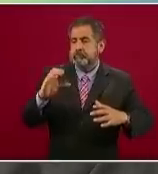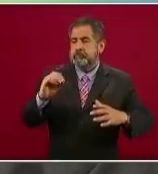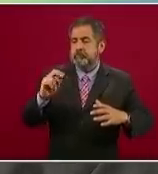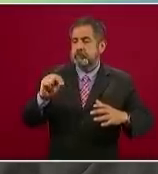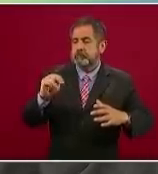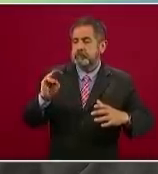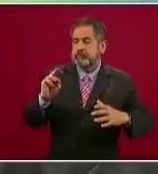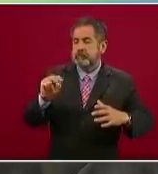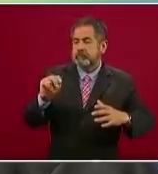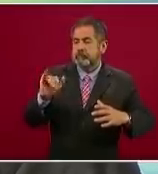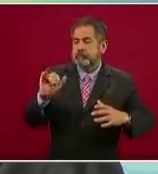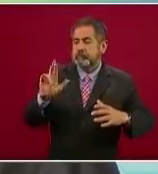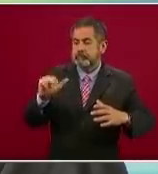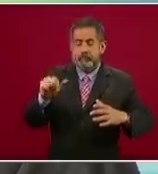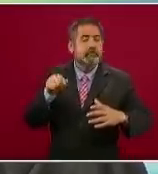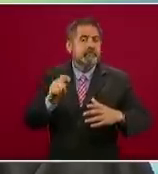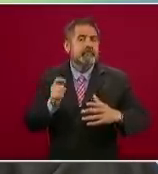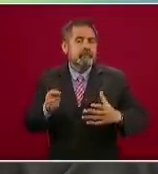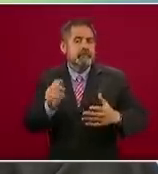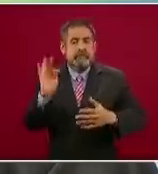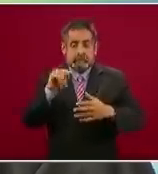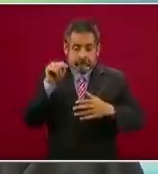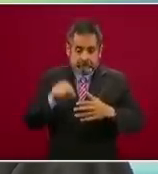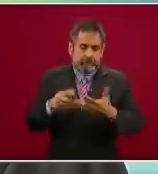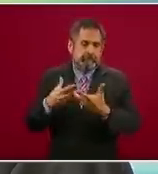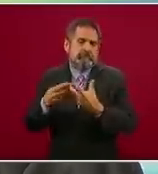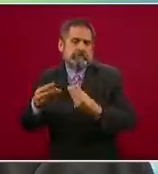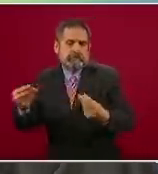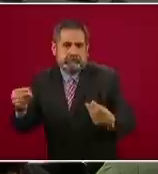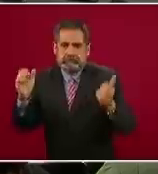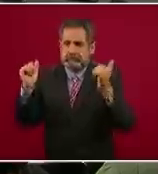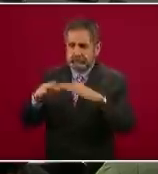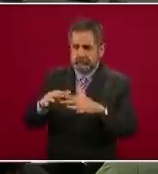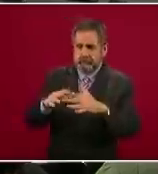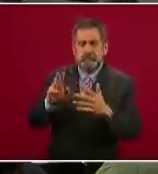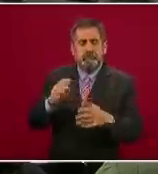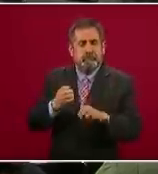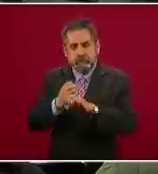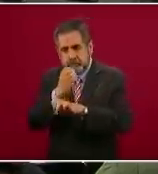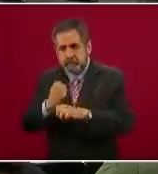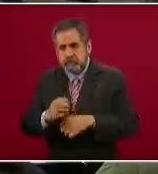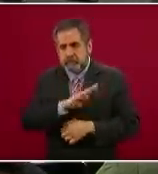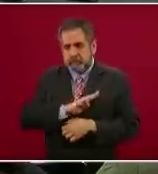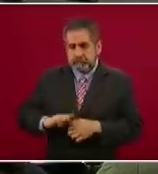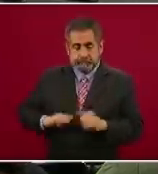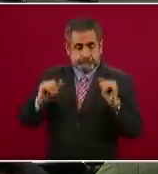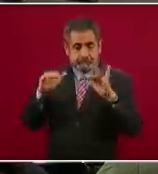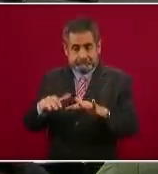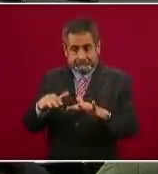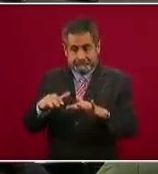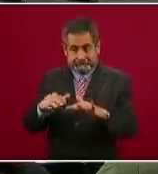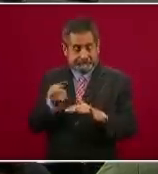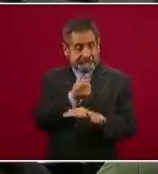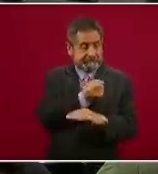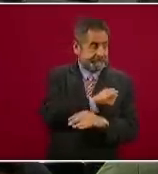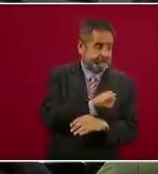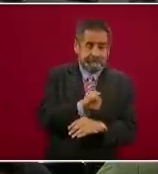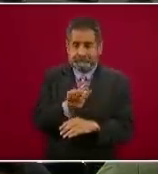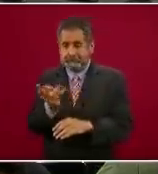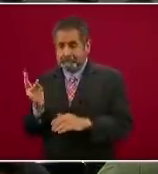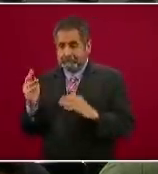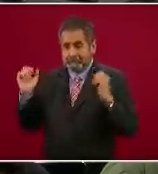podría llegar a ser a nivel estatal o incluso municipal, sobre todo en las partes metropolitanas, y podría requerir